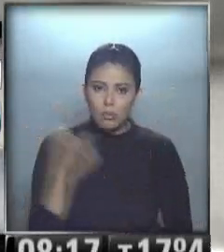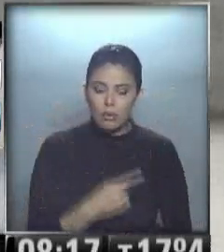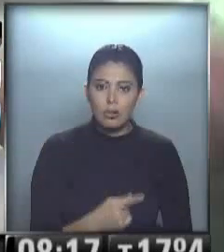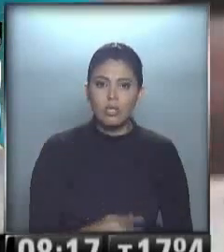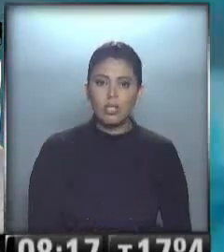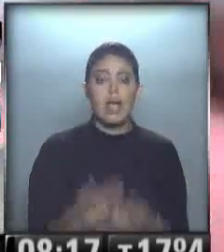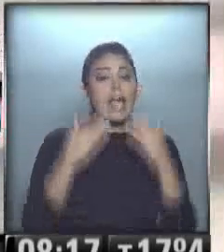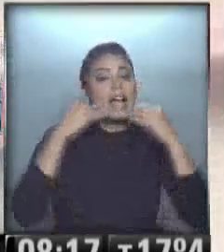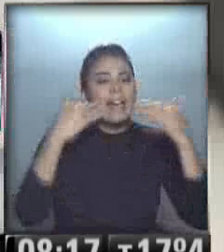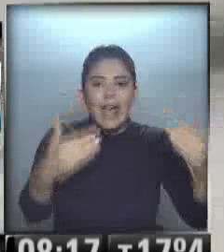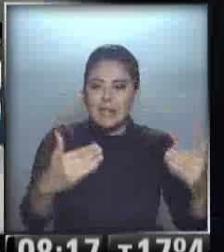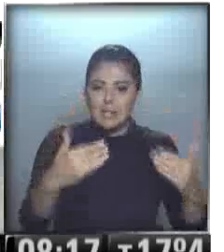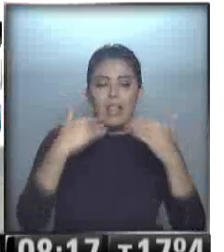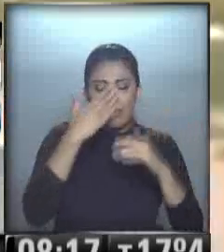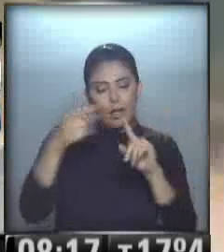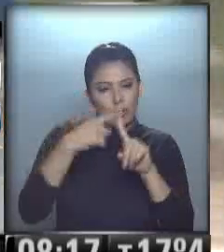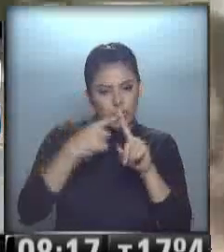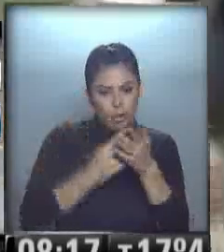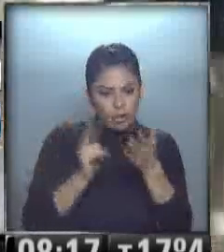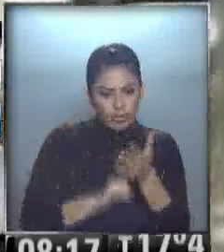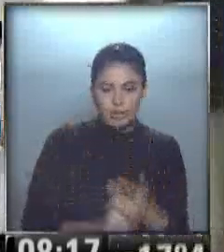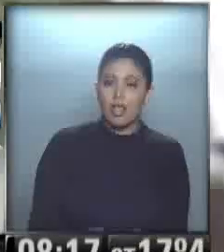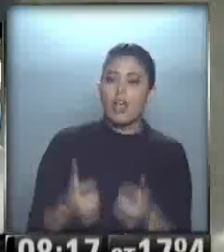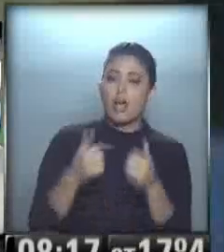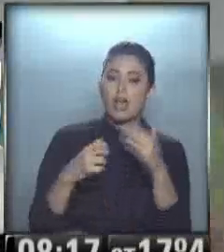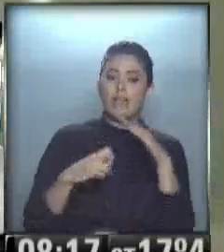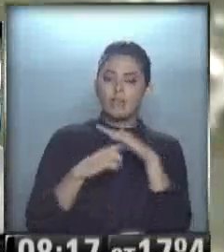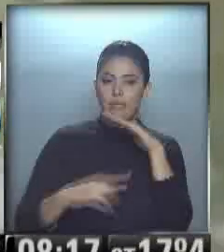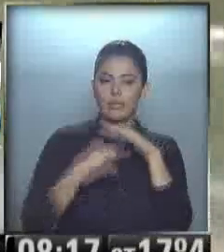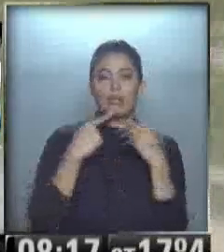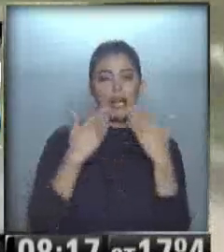Le agradecemos mucho y estaremos en contacto. Bien, agradecido soy yo, encantado. Bien, porque